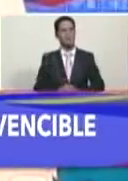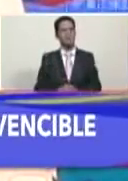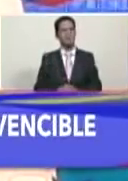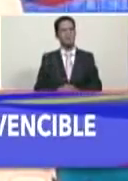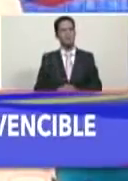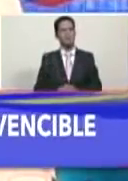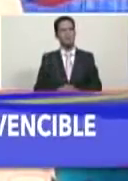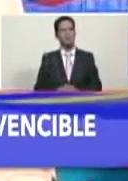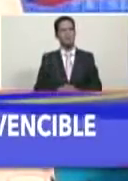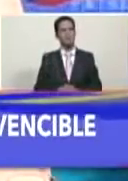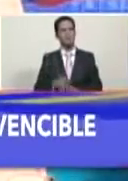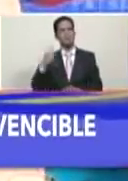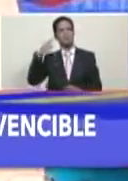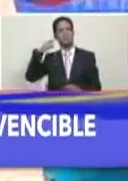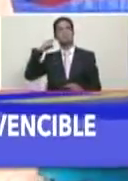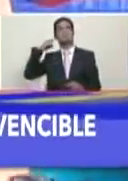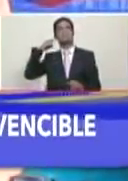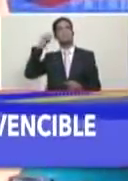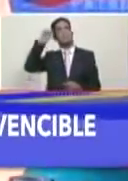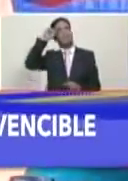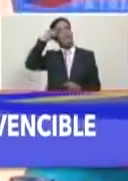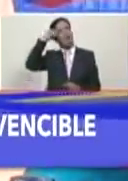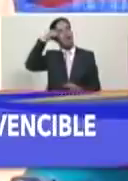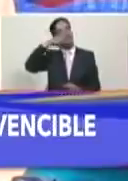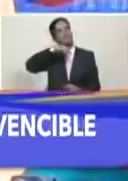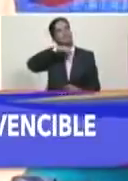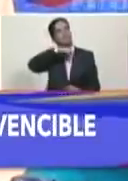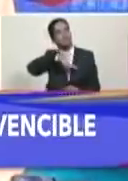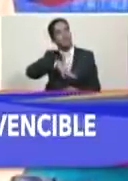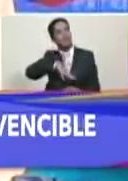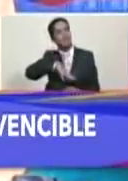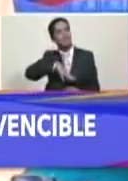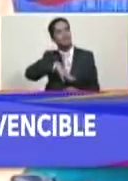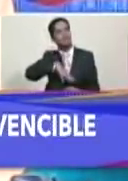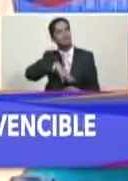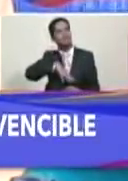para recoger la fuerza del legado histórico,